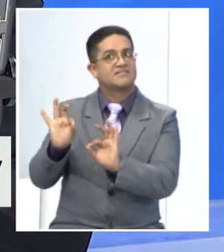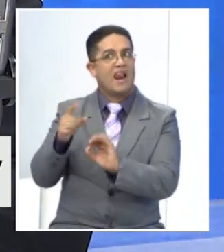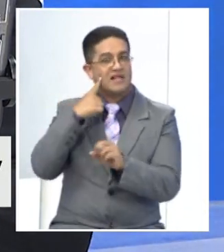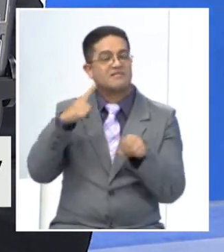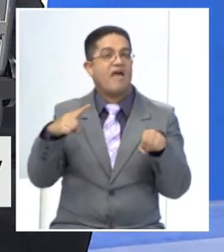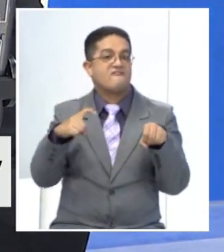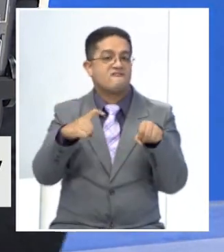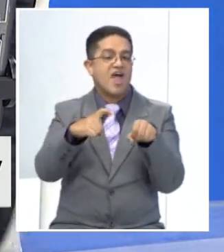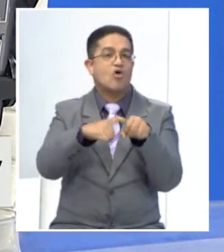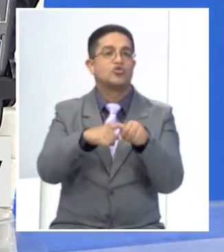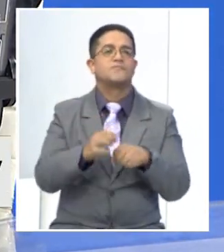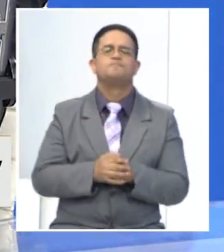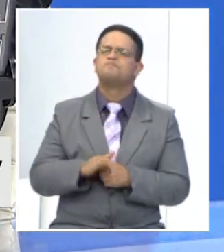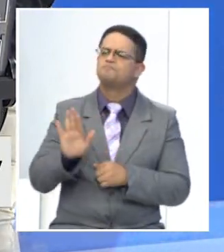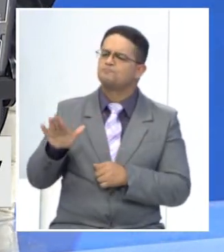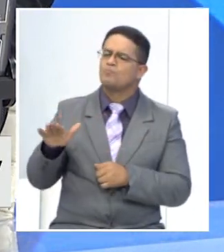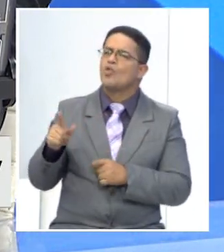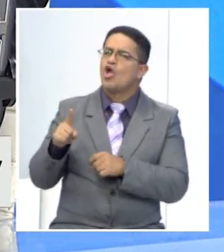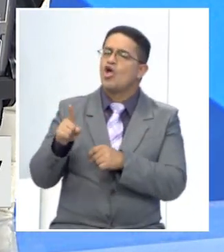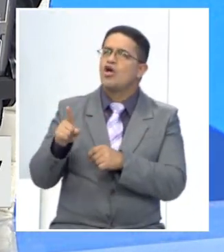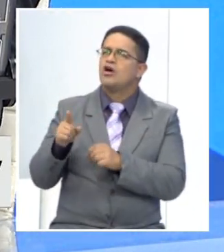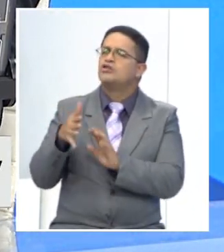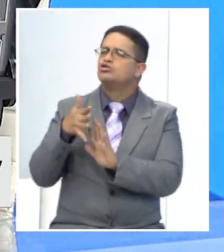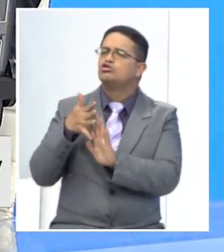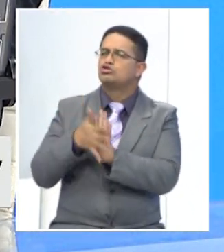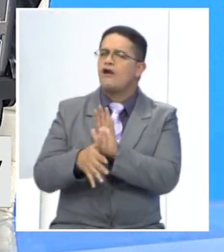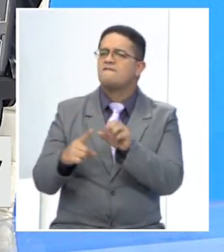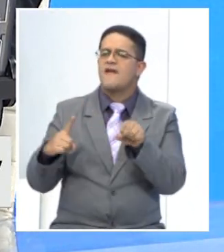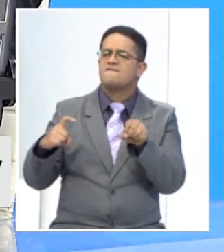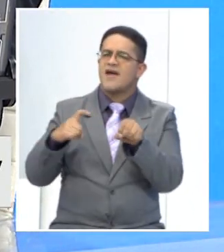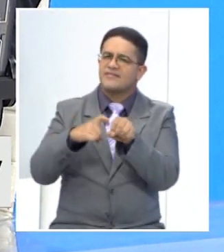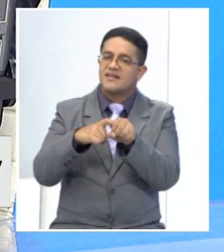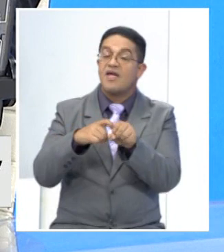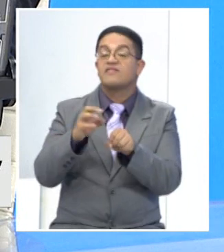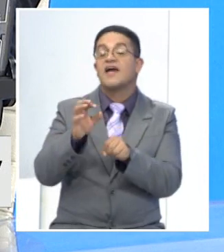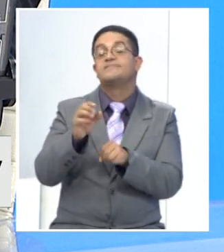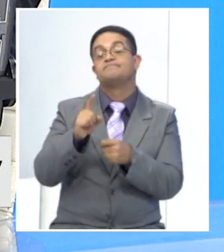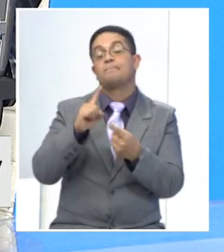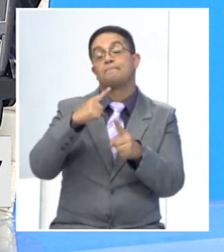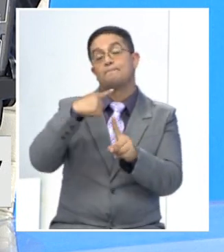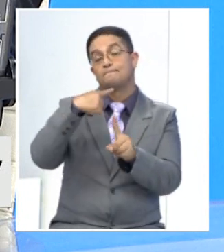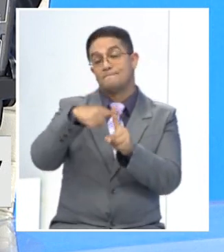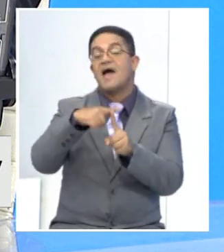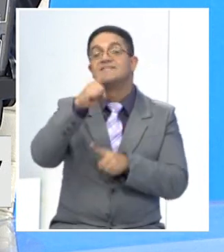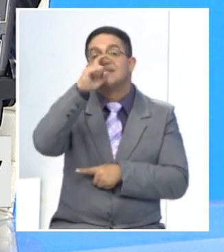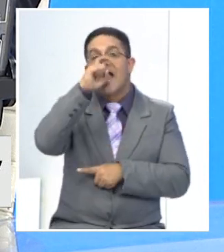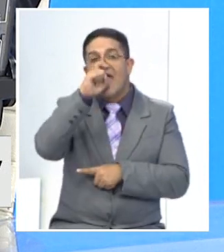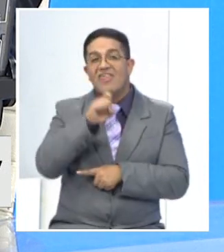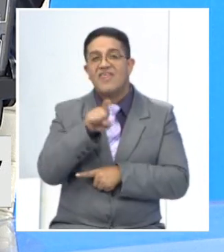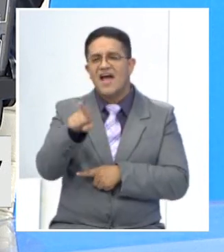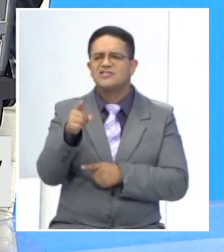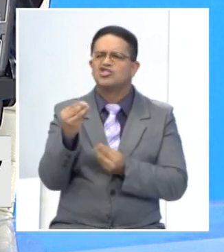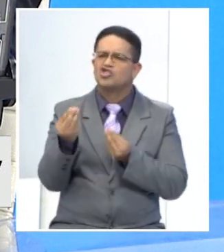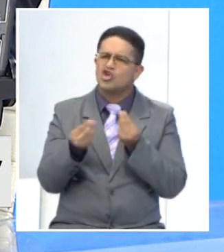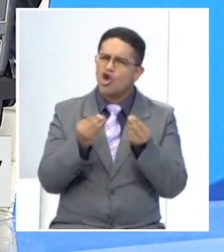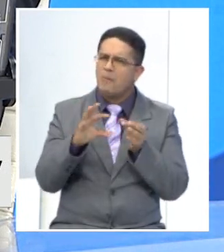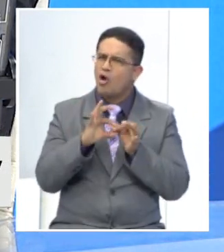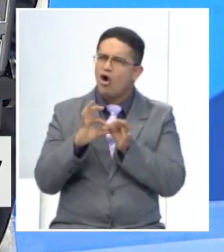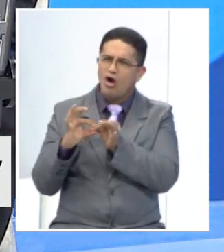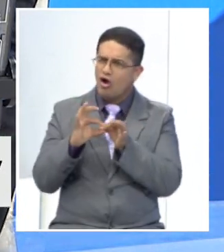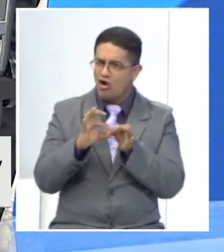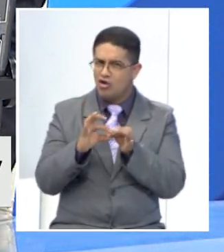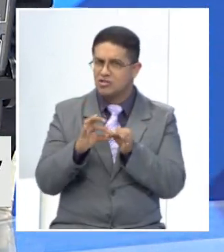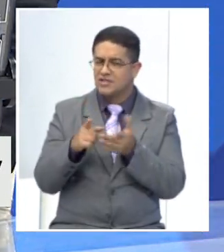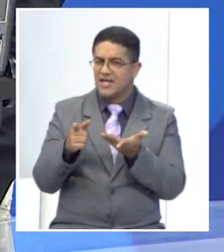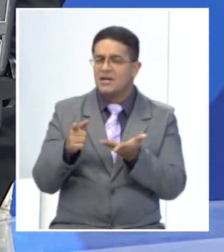fertilidad. Doctor, en relación a la fertilidad y la edad de la mujer en este caso, ¿cómo se relaciona y qué tanto incide